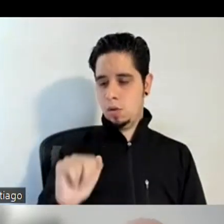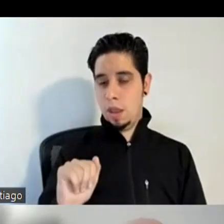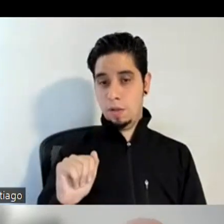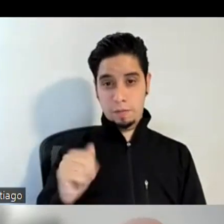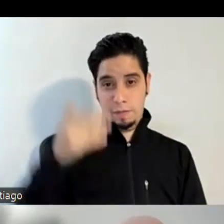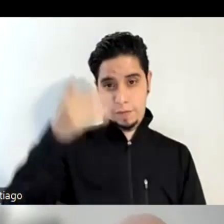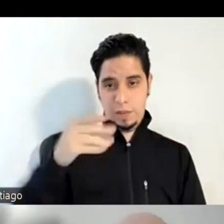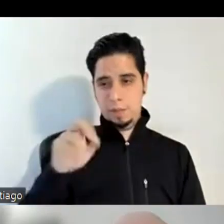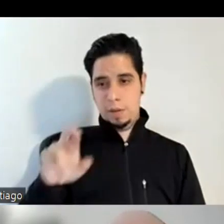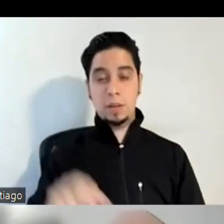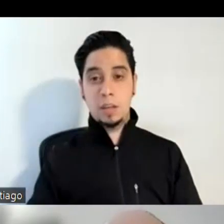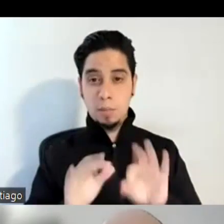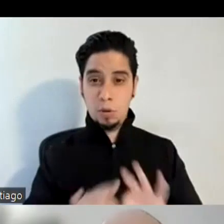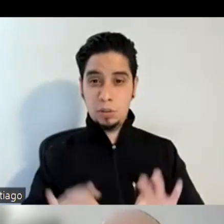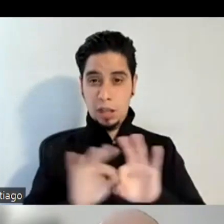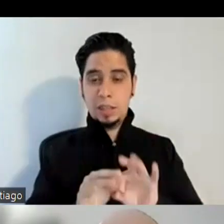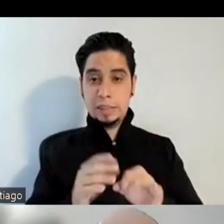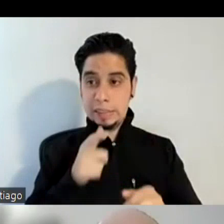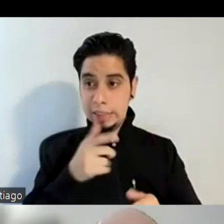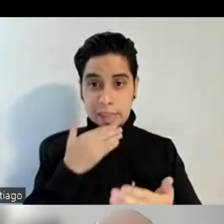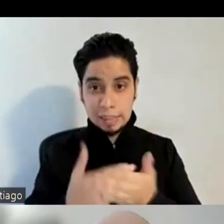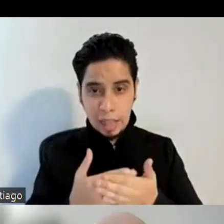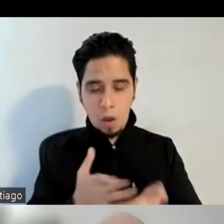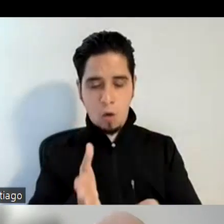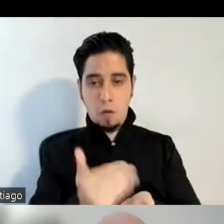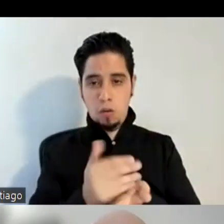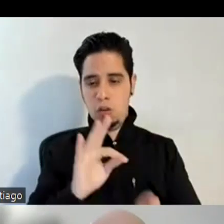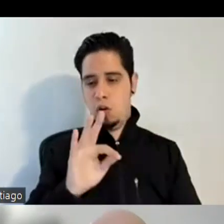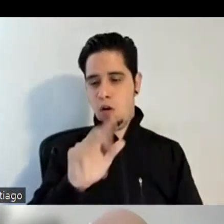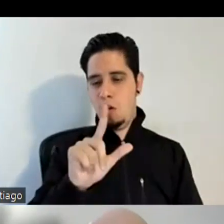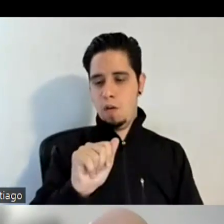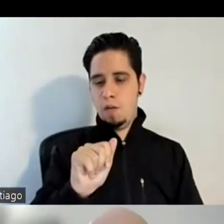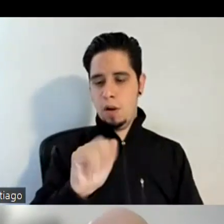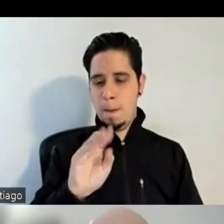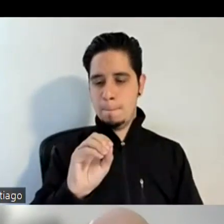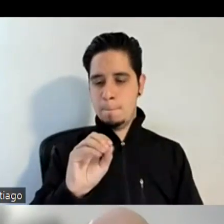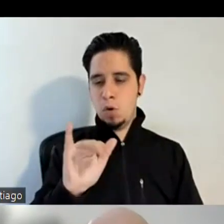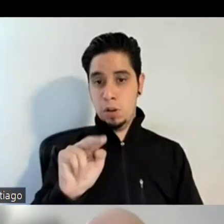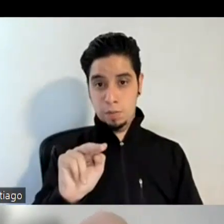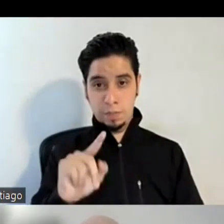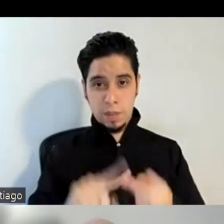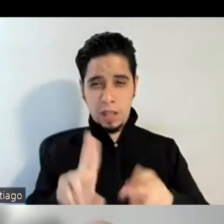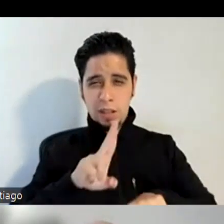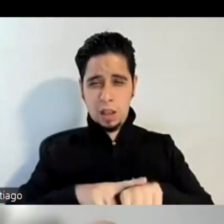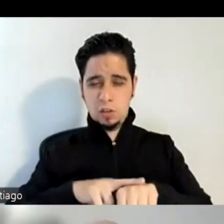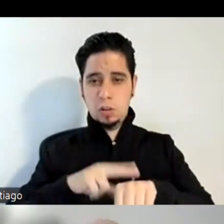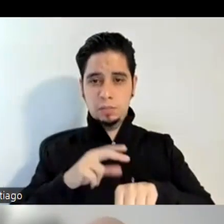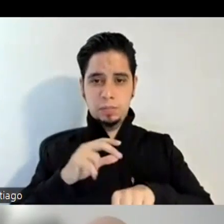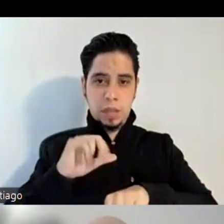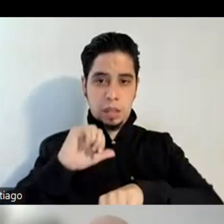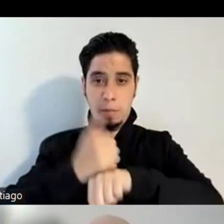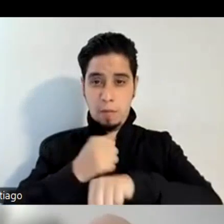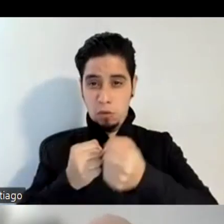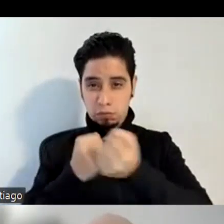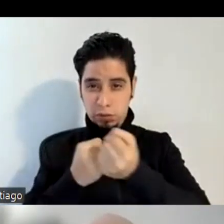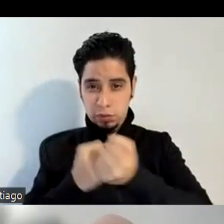Javier? Agradecemos al Fondo Flamboyant para las Artes y al National Endowment for the Arts por